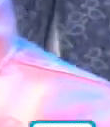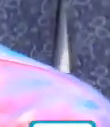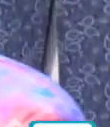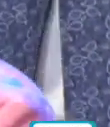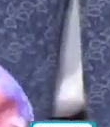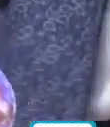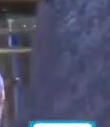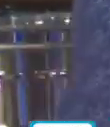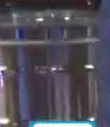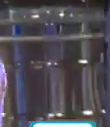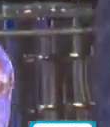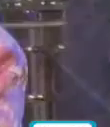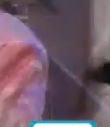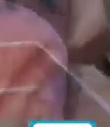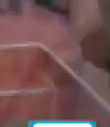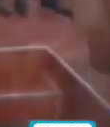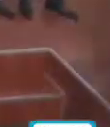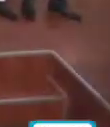Lizárraga.